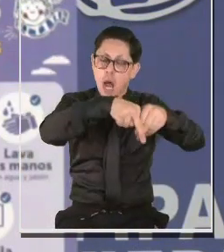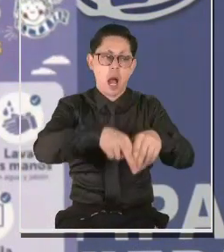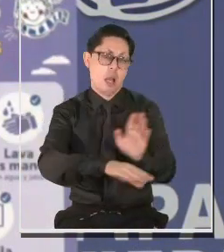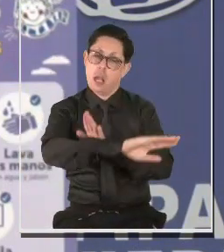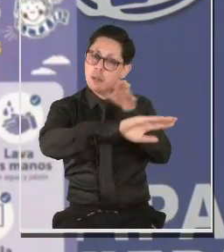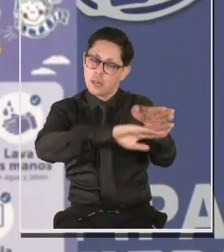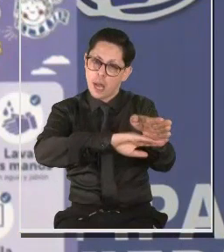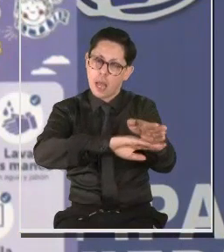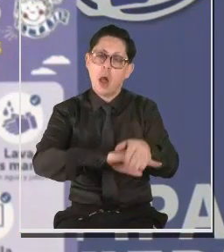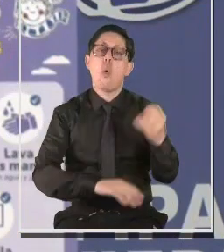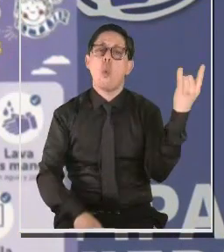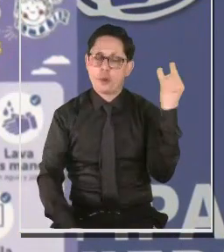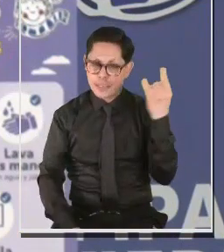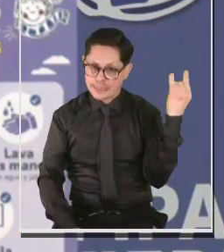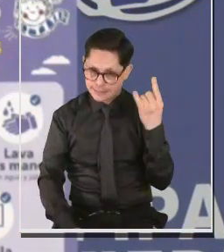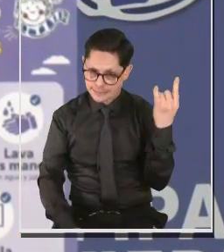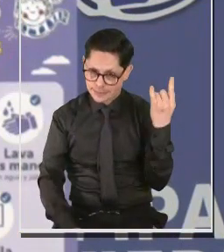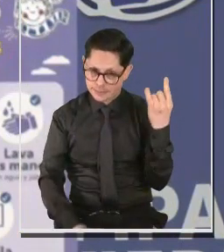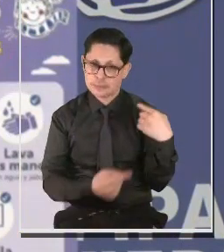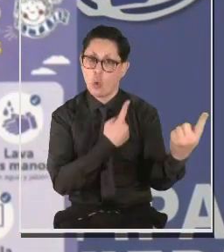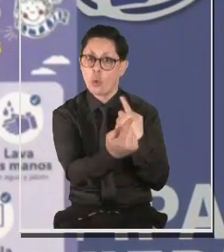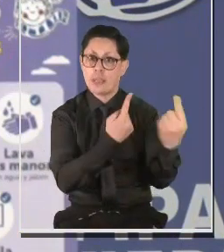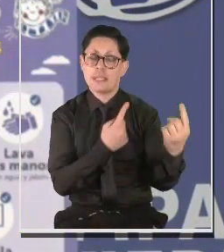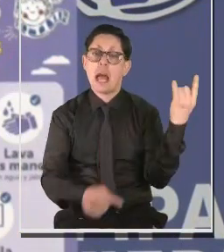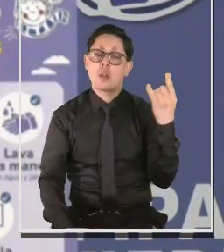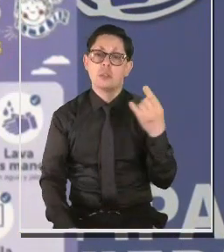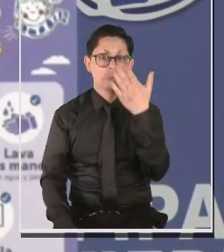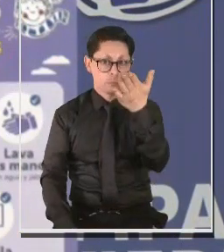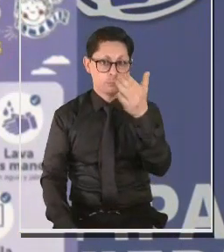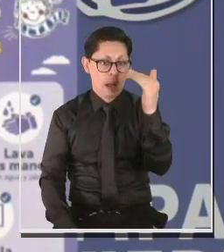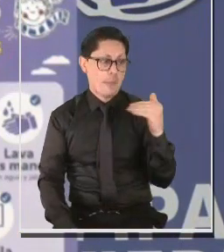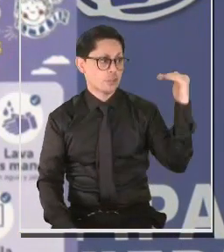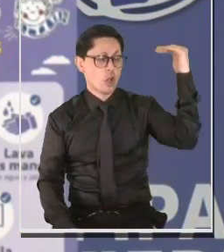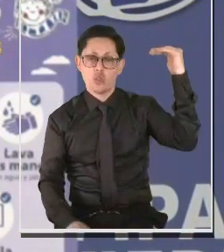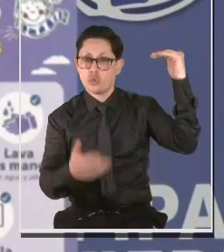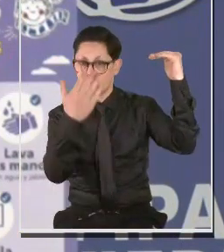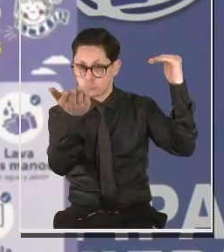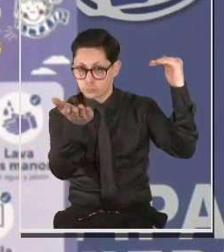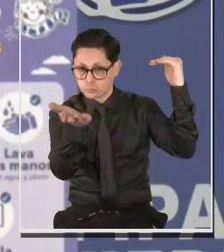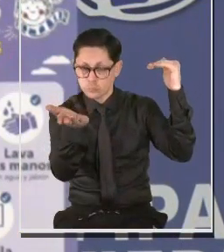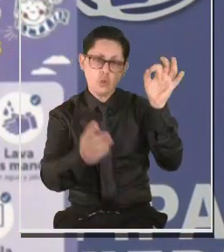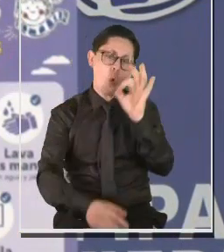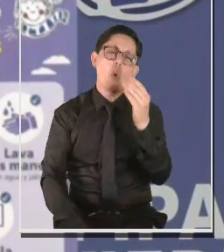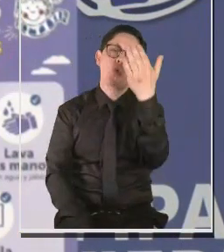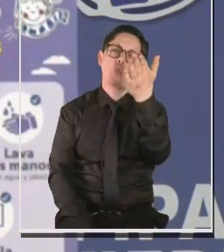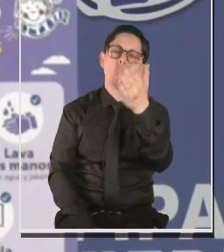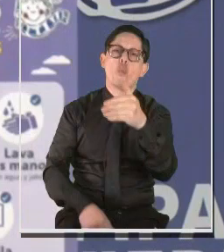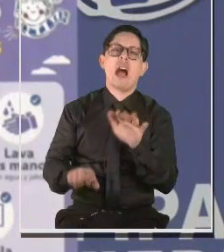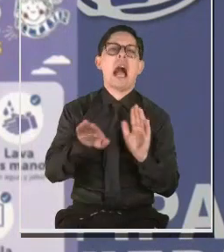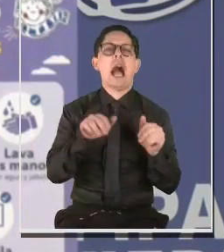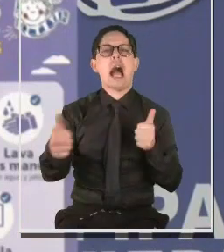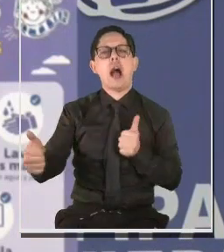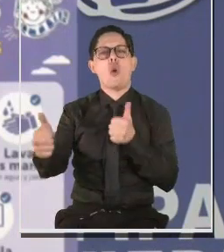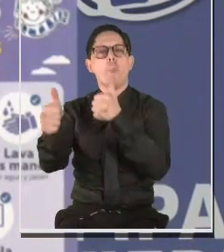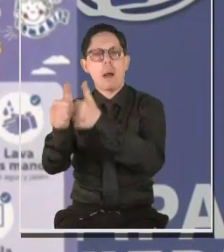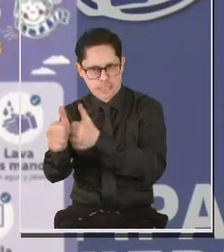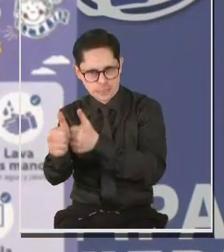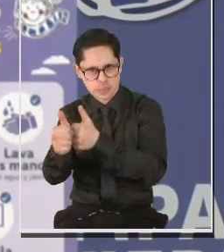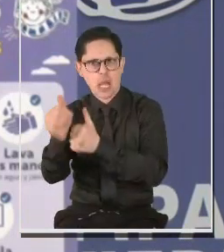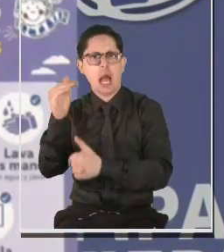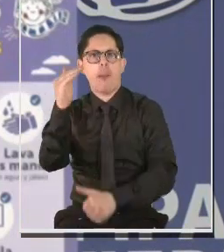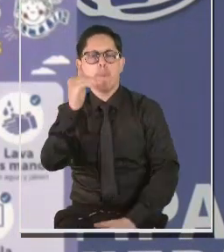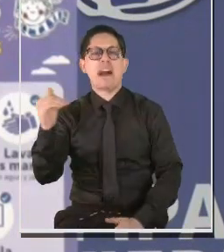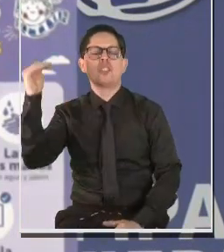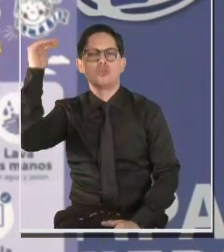a un servicio de urgencia si eres una persona mayor o acompañas a una persona mayor que está